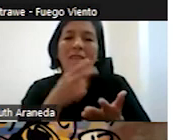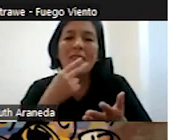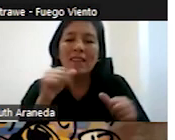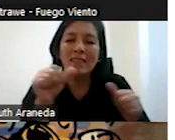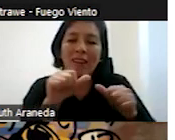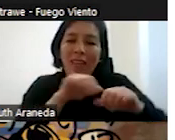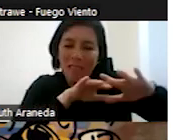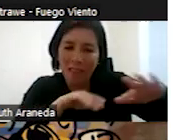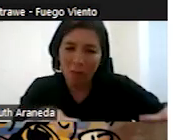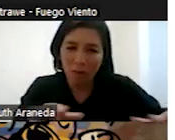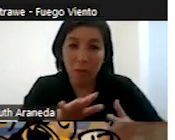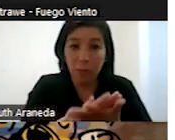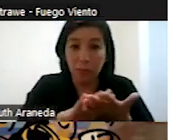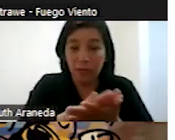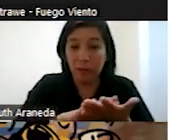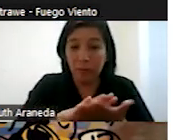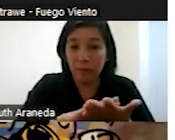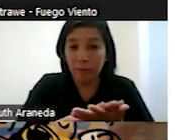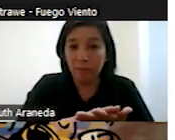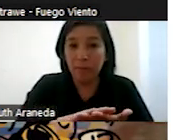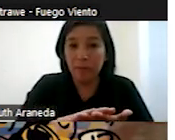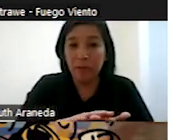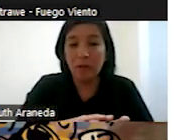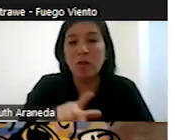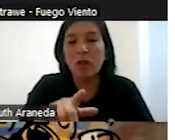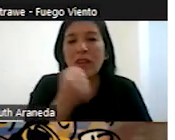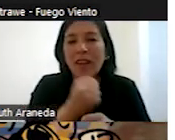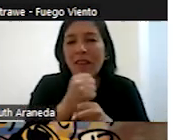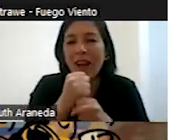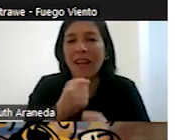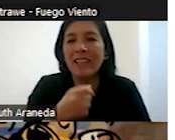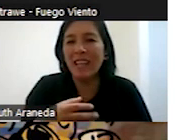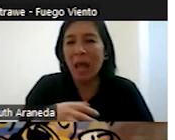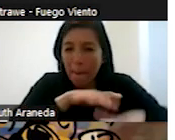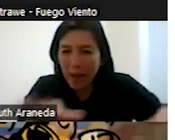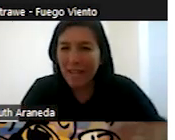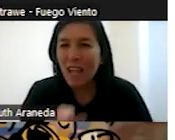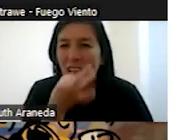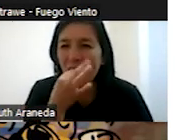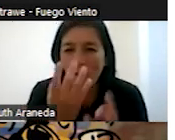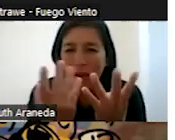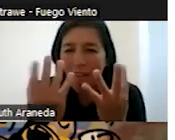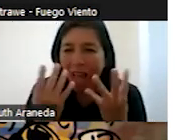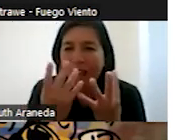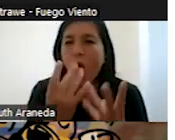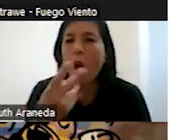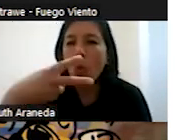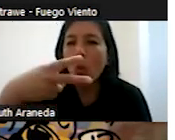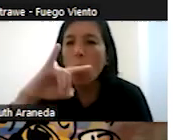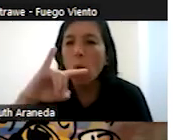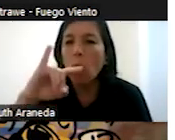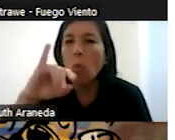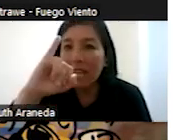ejemplo, estos asentamientos de los güireros, por ejemplo, de la gente que está recolectando güiros. Hay un artículo